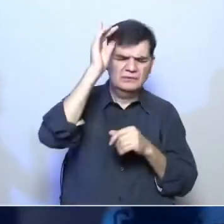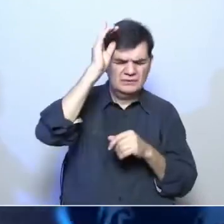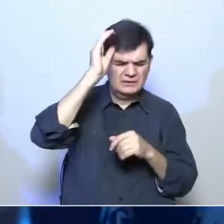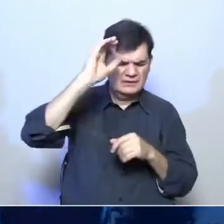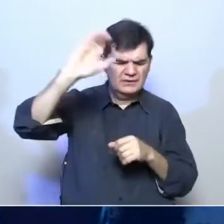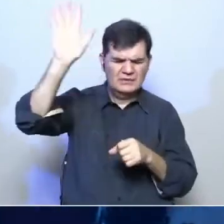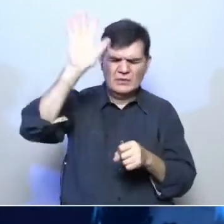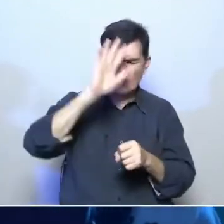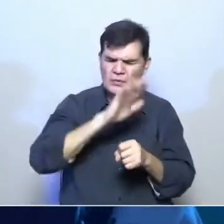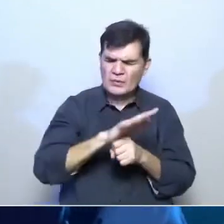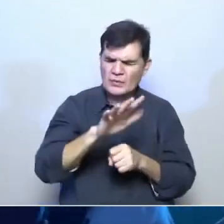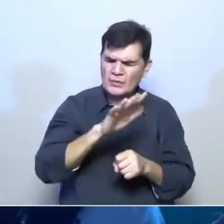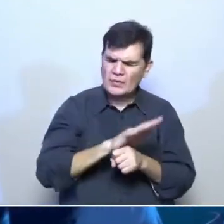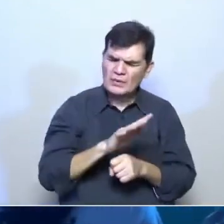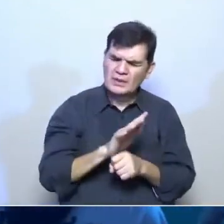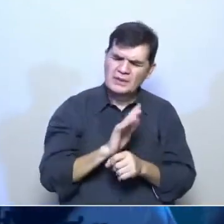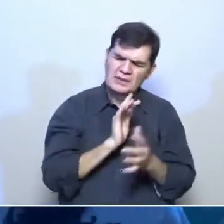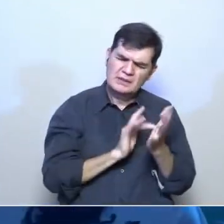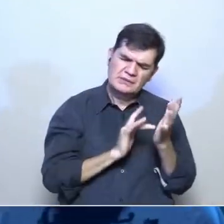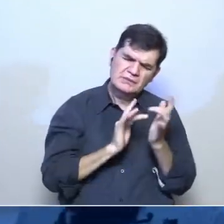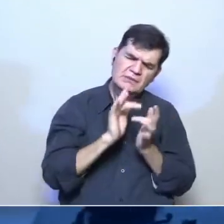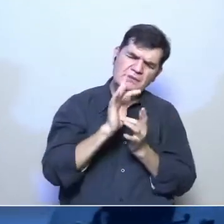Jesucristo basta.